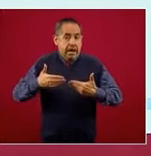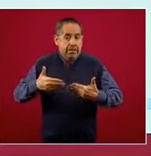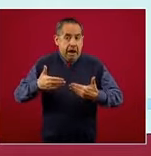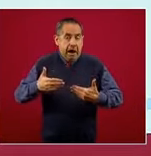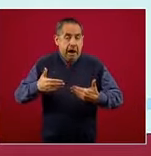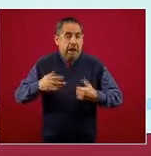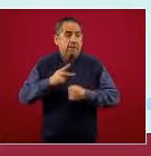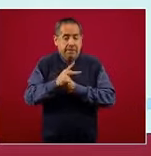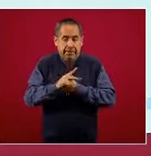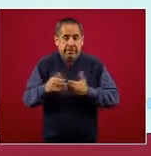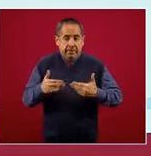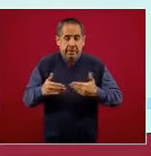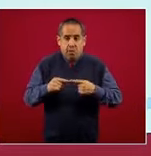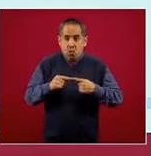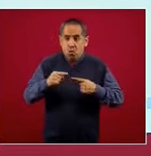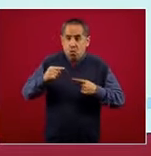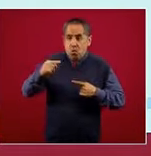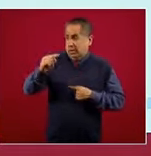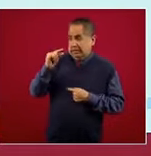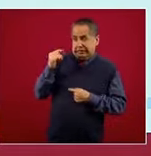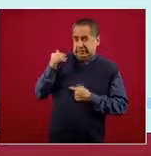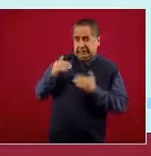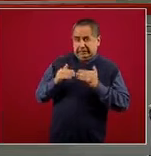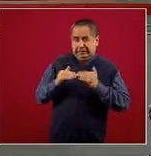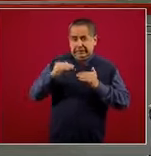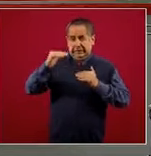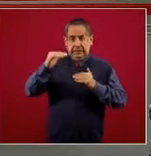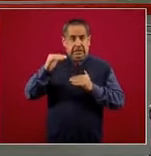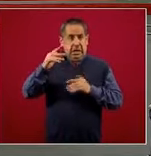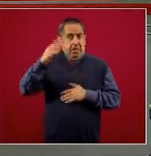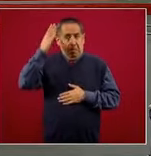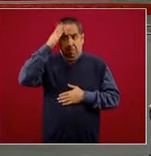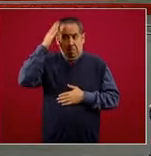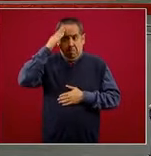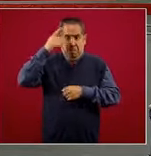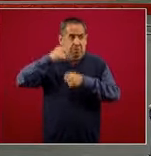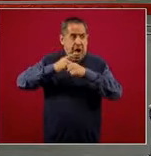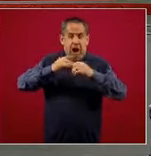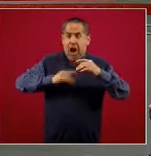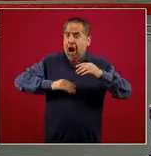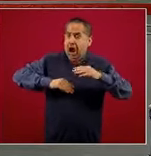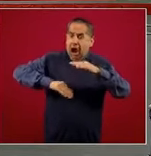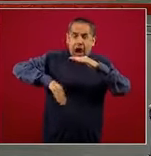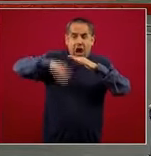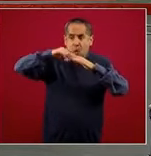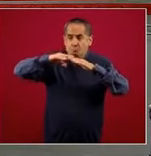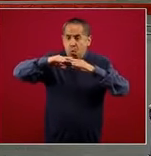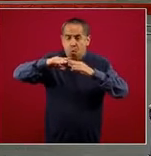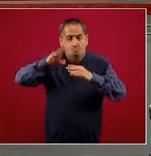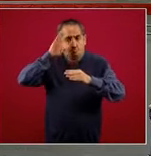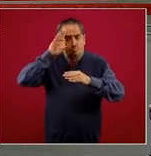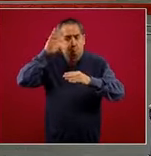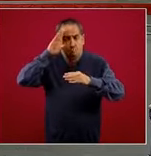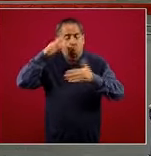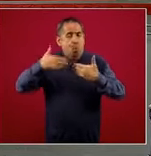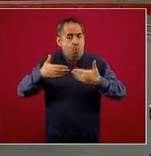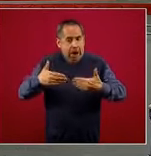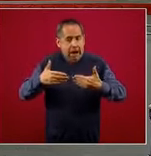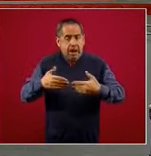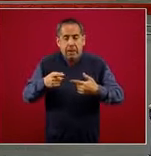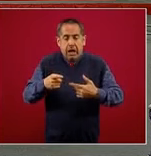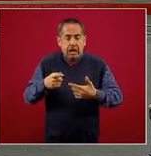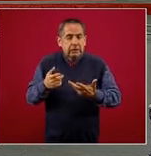e inclusive llega en los últimos días a estar a la cabeza de todos los países de la región de las